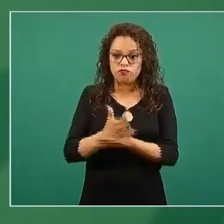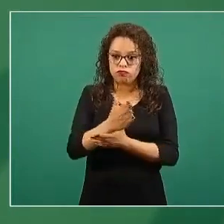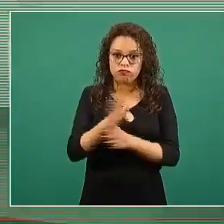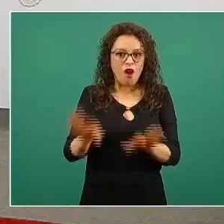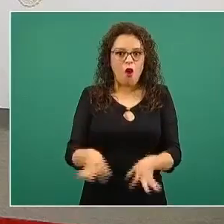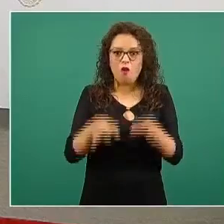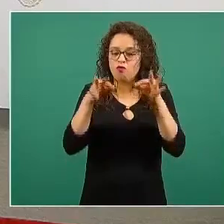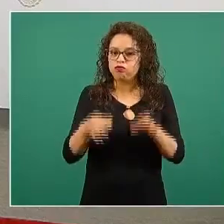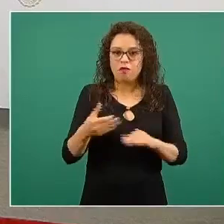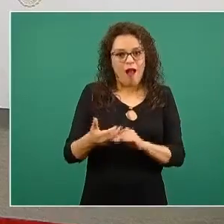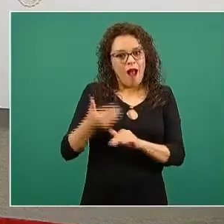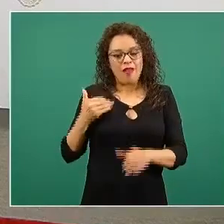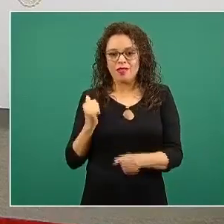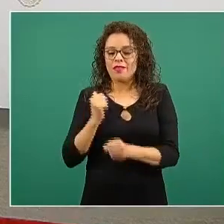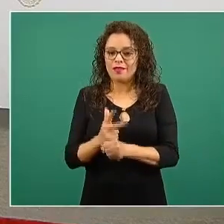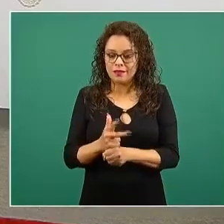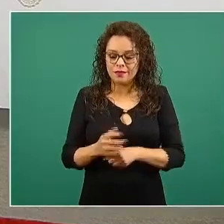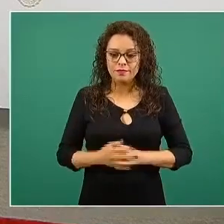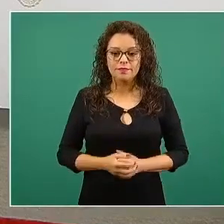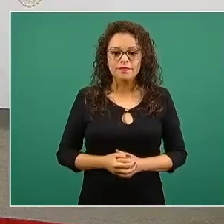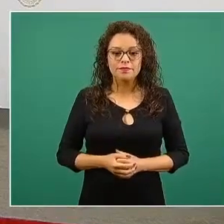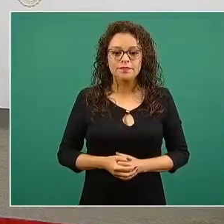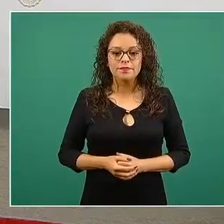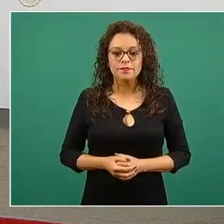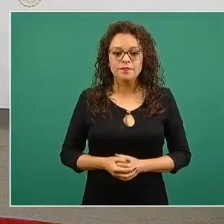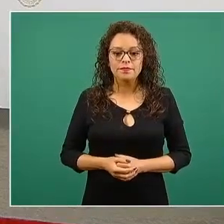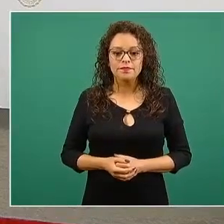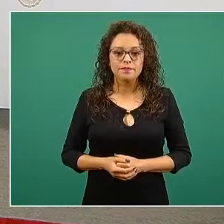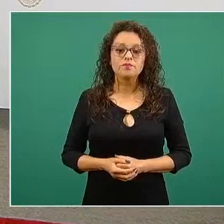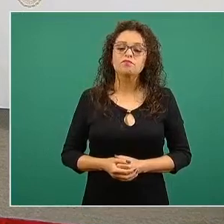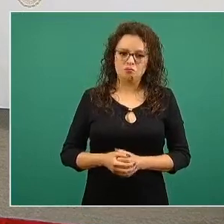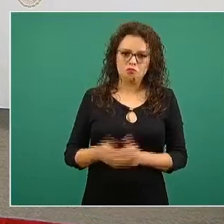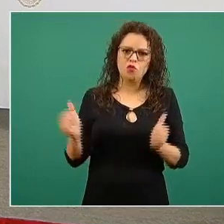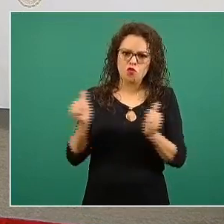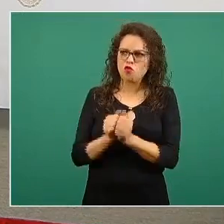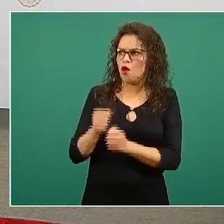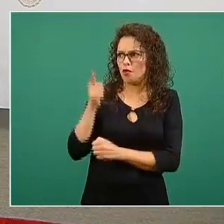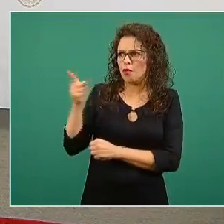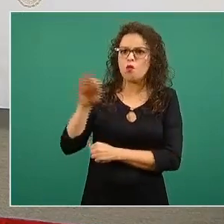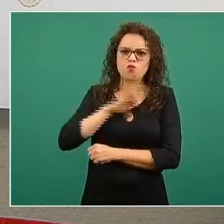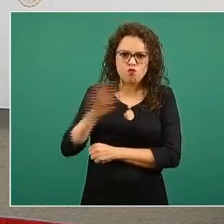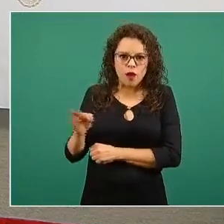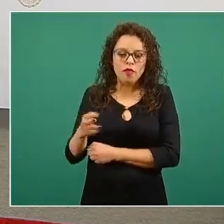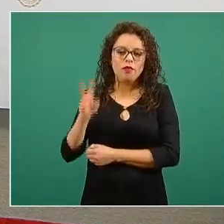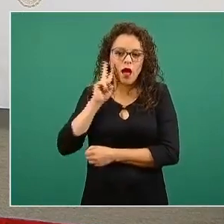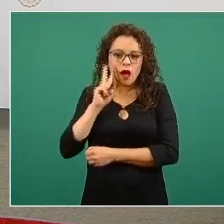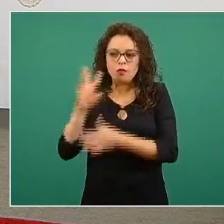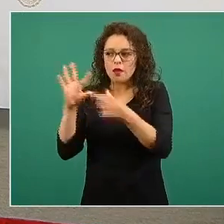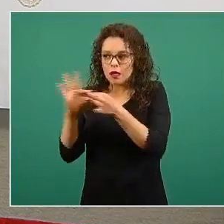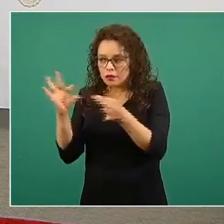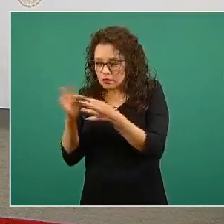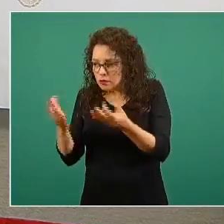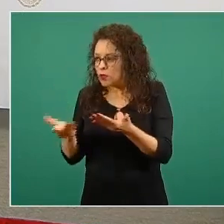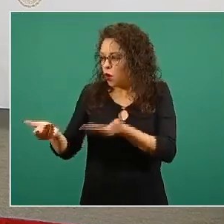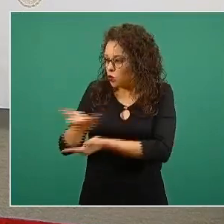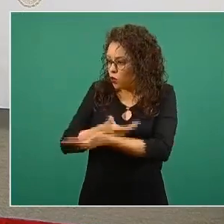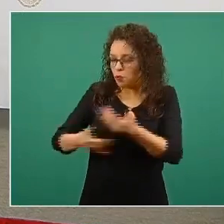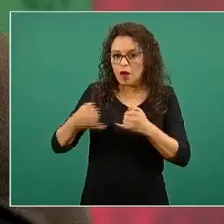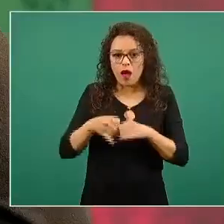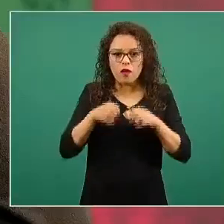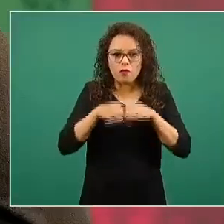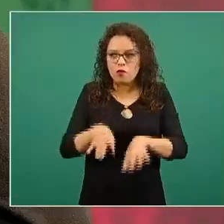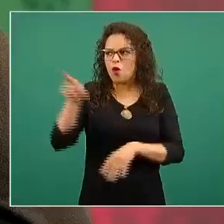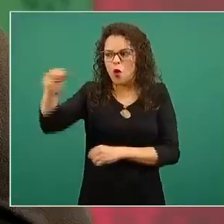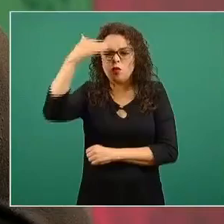mismas, y podemos intercambiar o pedir, mejor dicho, con ellos que nos compartan la información que ellos puedan estar recibiendo